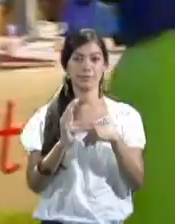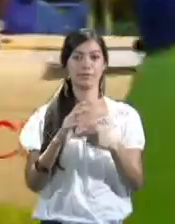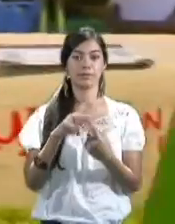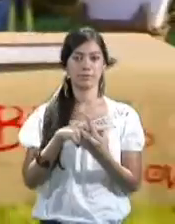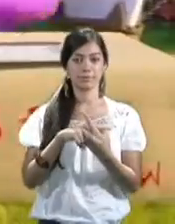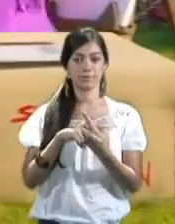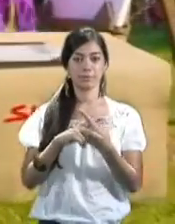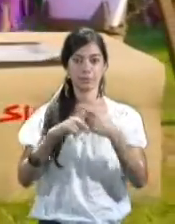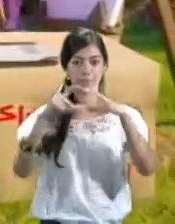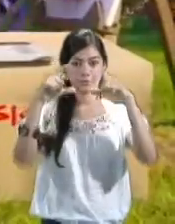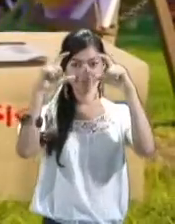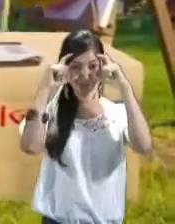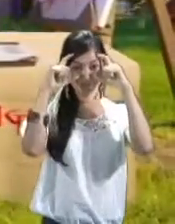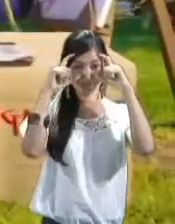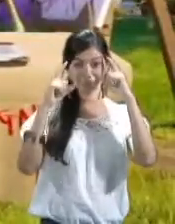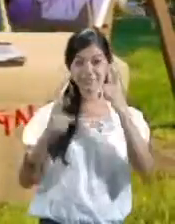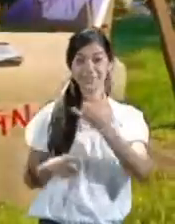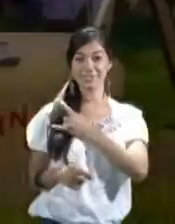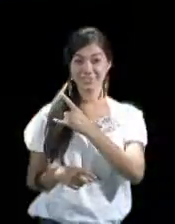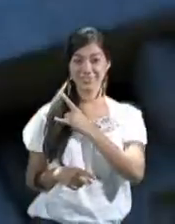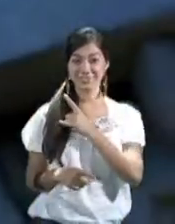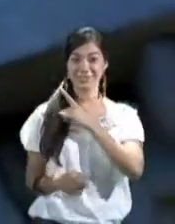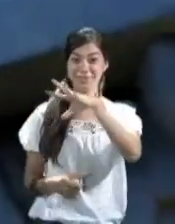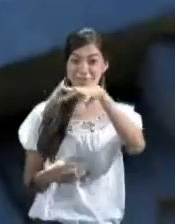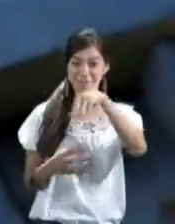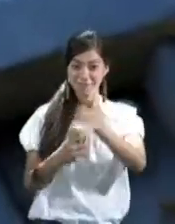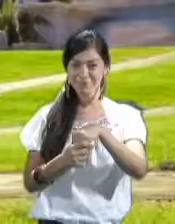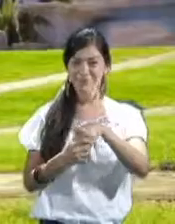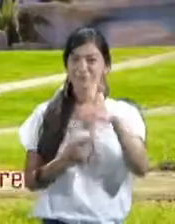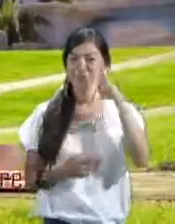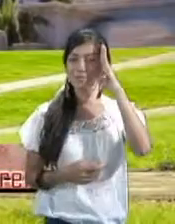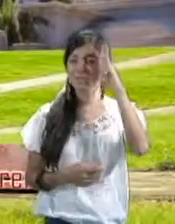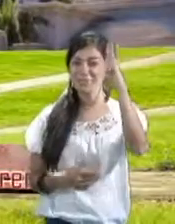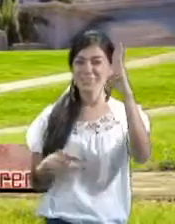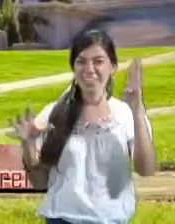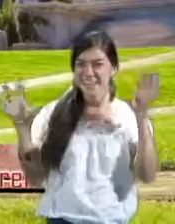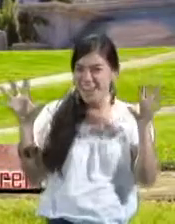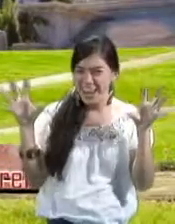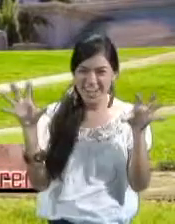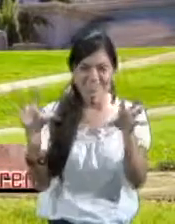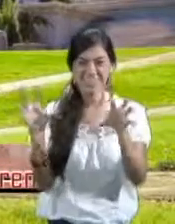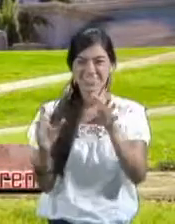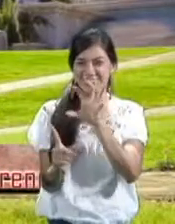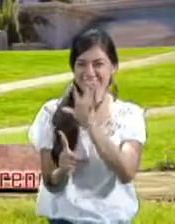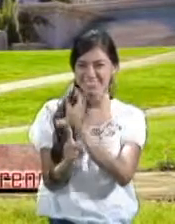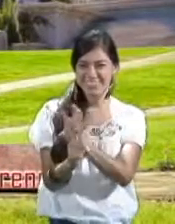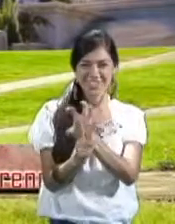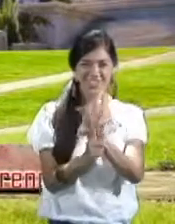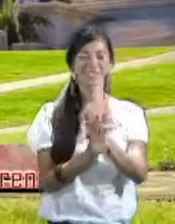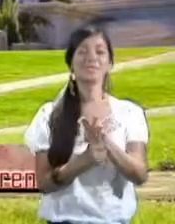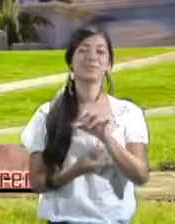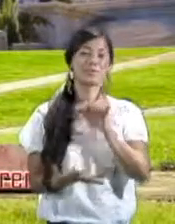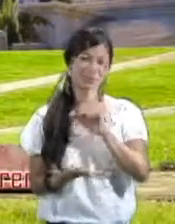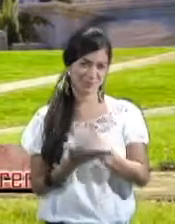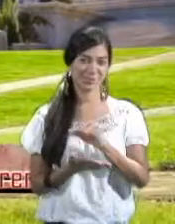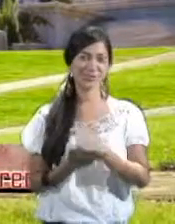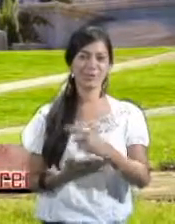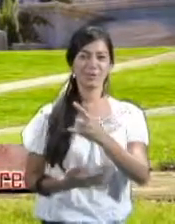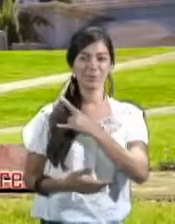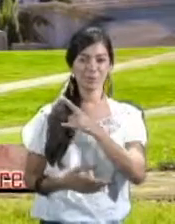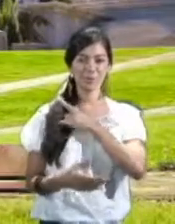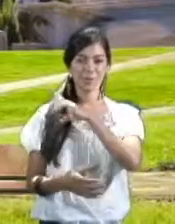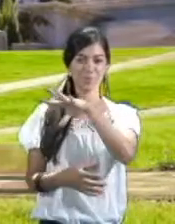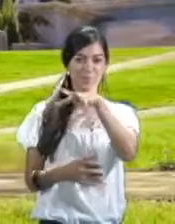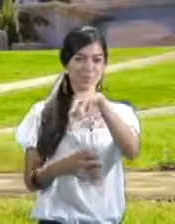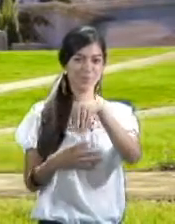la universidad, Mike Wazowski ya soñaba con convertirse en un asustador y él sabía mejor que nadie que los mejores salen de Monsters University,